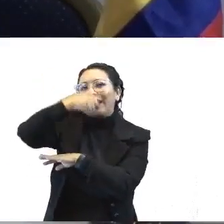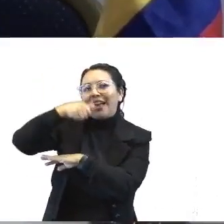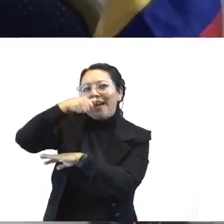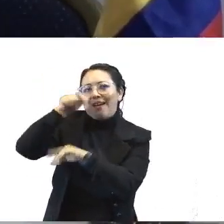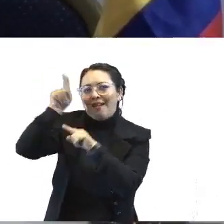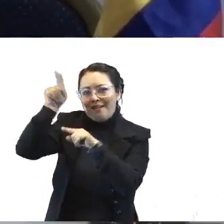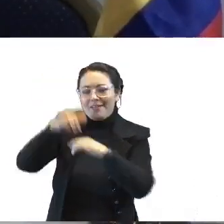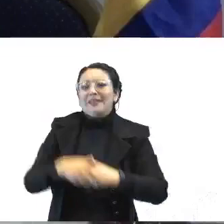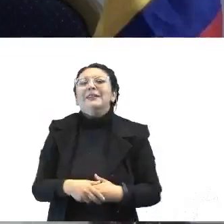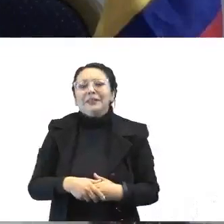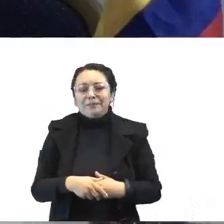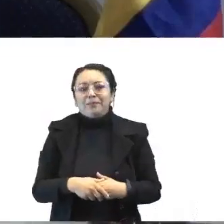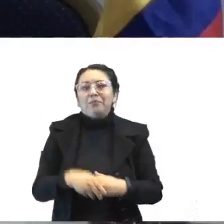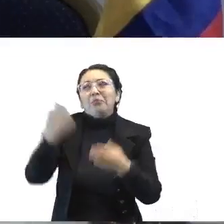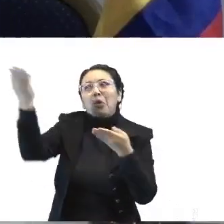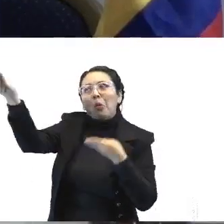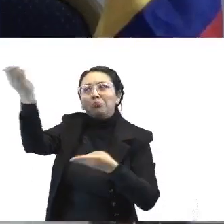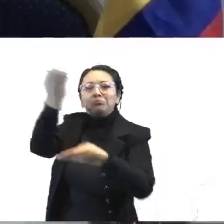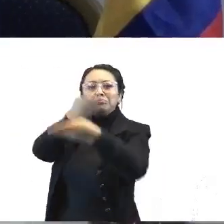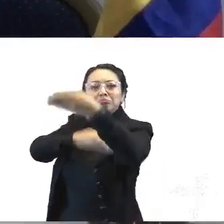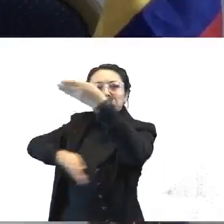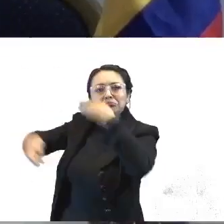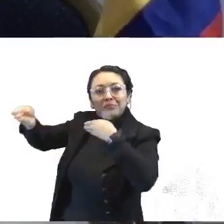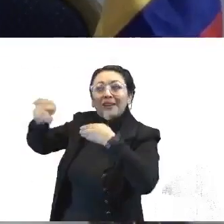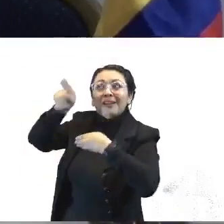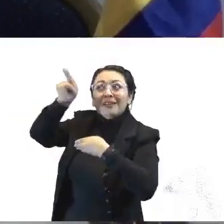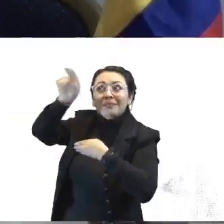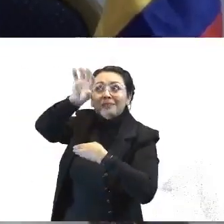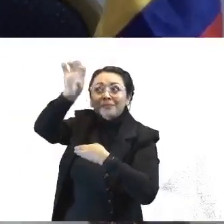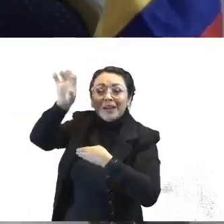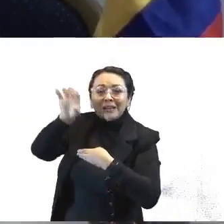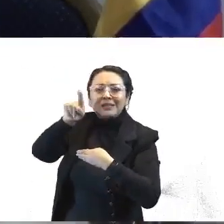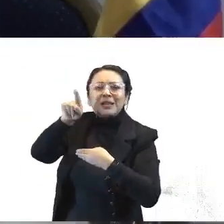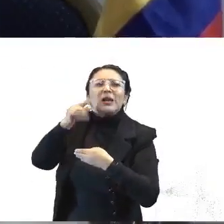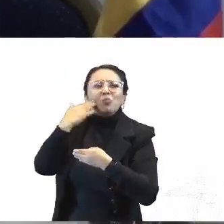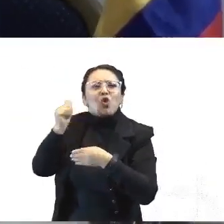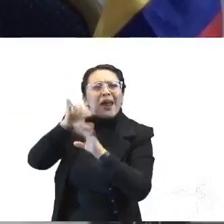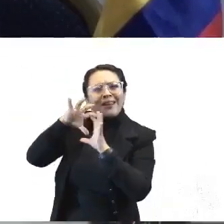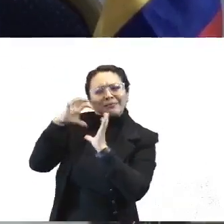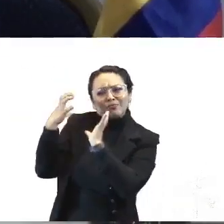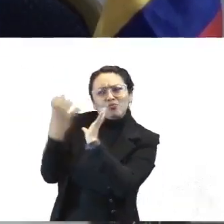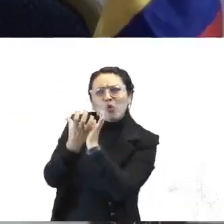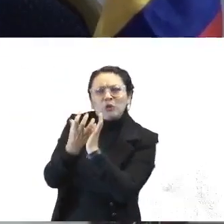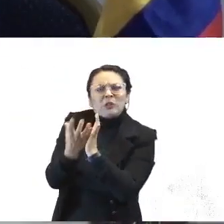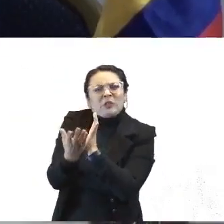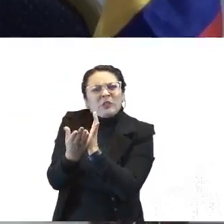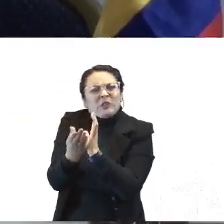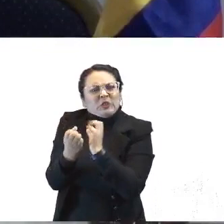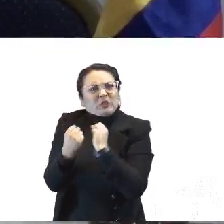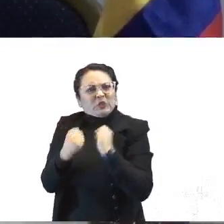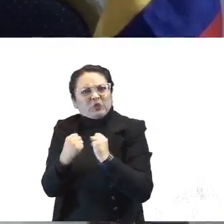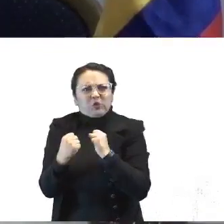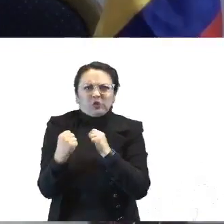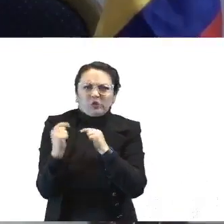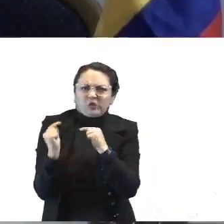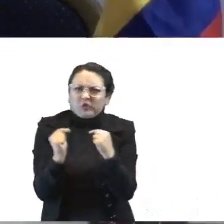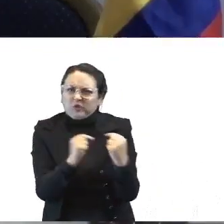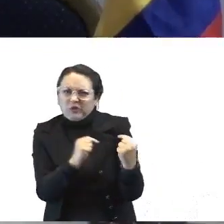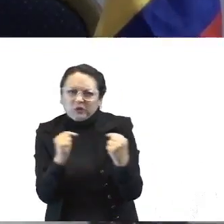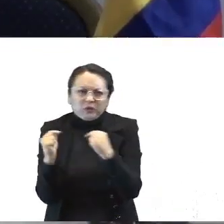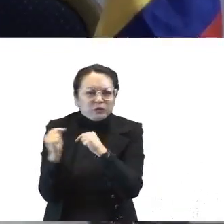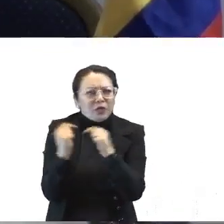productos se intercambien con otras mujeres que están en el mundo también resistiendo y luchando y viviendo,